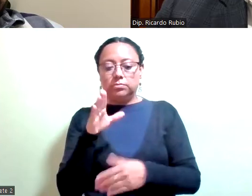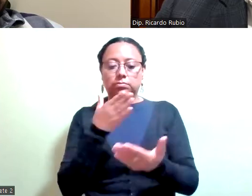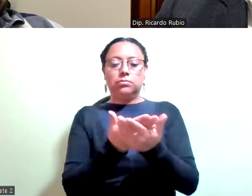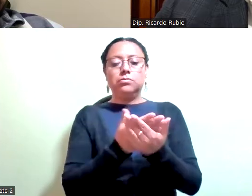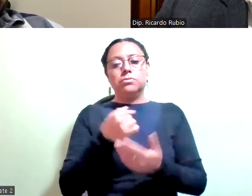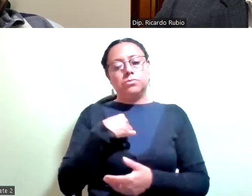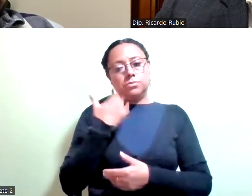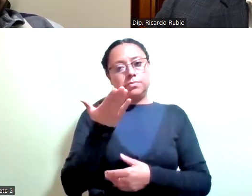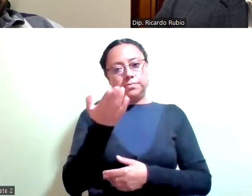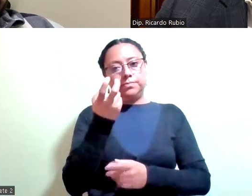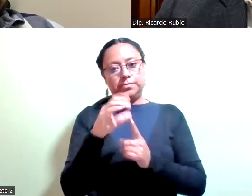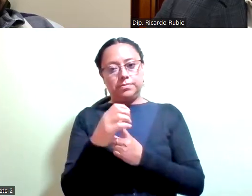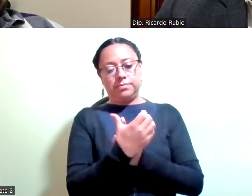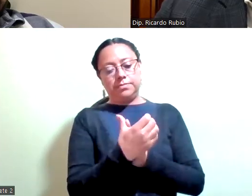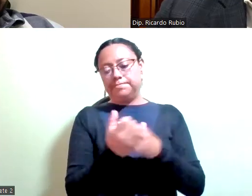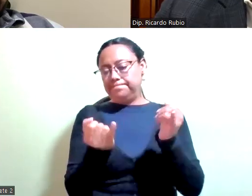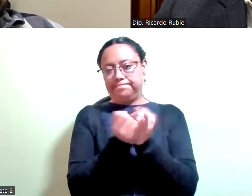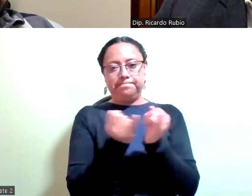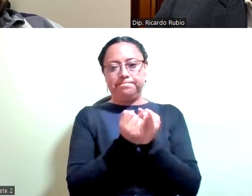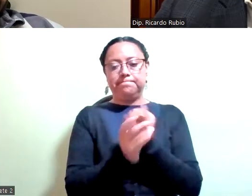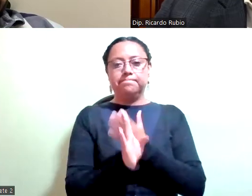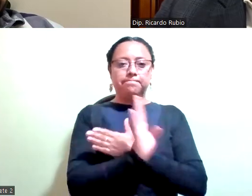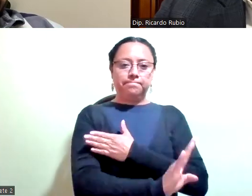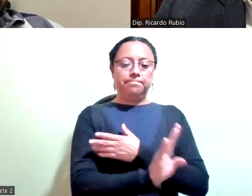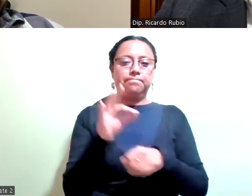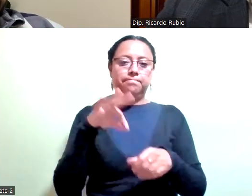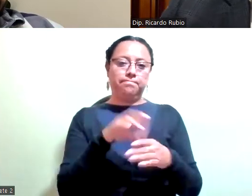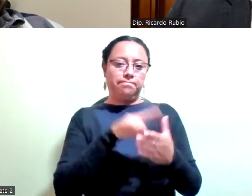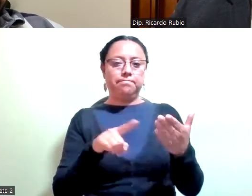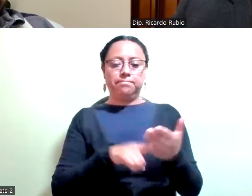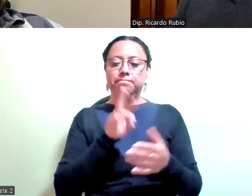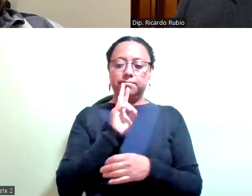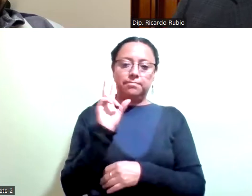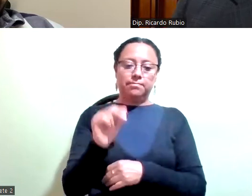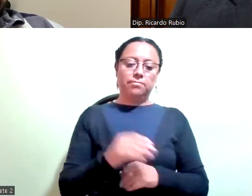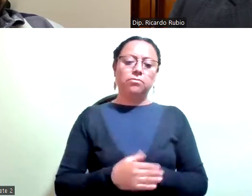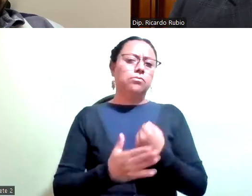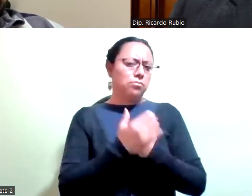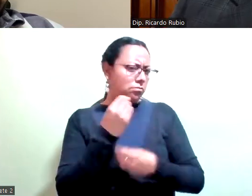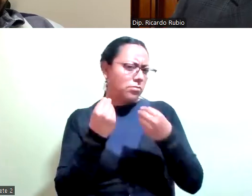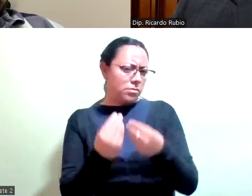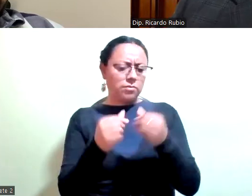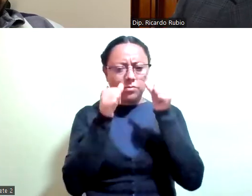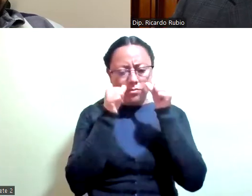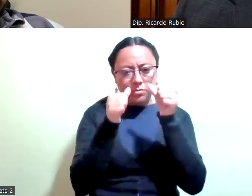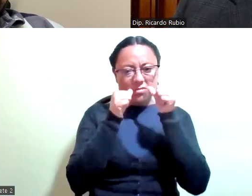esta comisión, de igual manera, evitando que se vote en contra. Creo que es atendible muchas de las cosas que el diputado